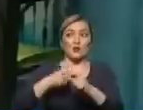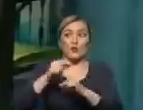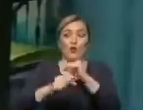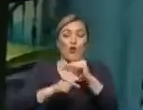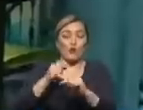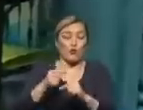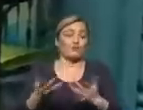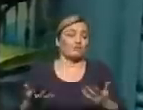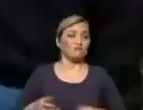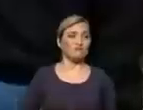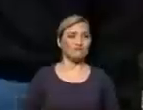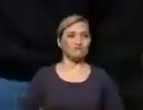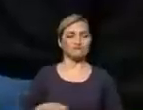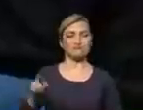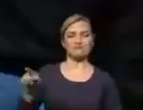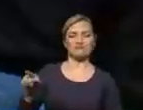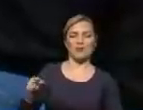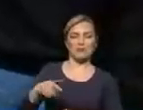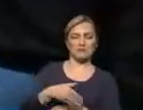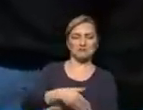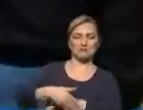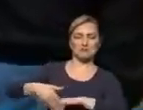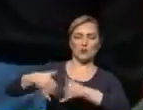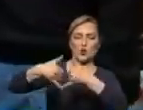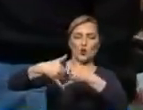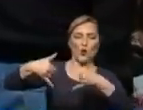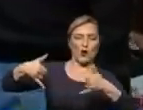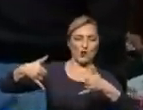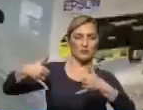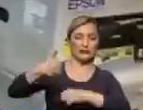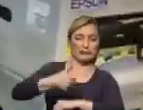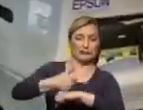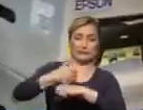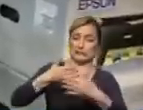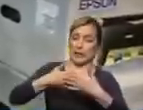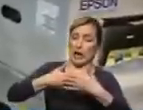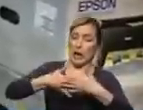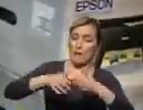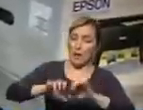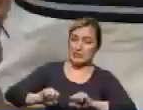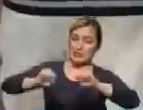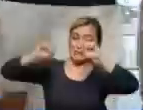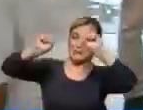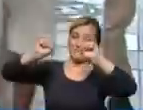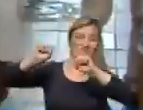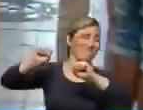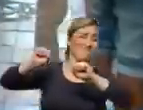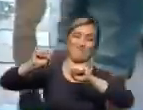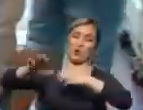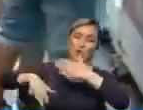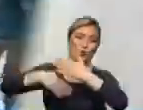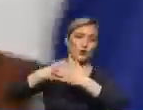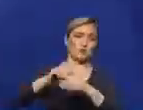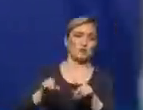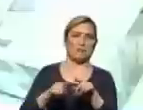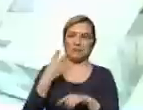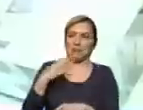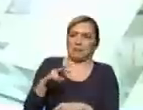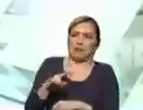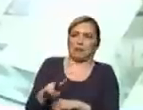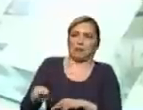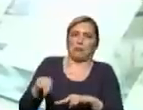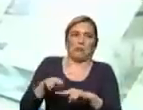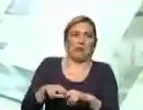a poco. Y en el área de la cadena, pese a que no todos los locales estaban autorizados para alzar sus puertas, parecía que ya ni siquiera había emergencia.